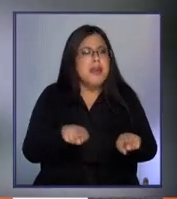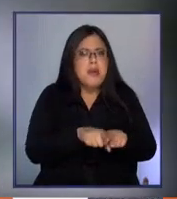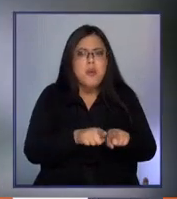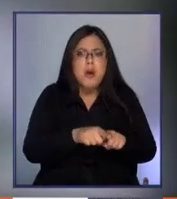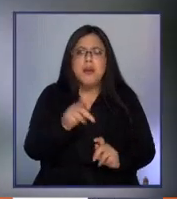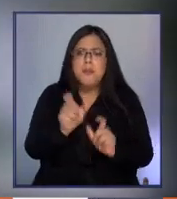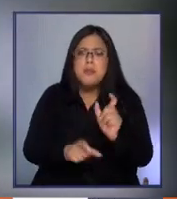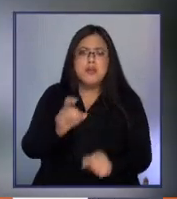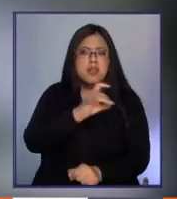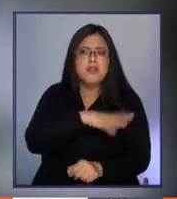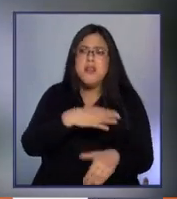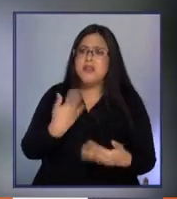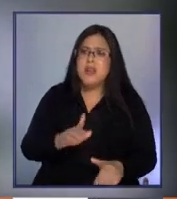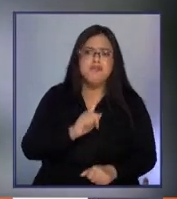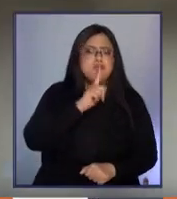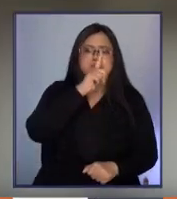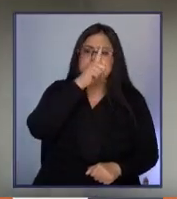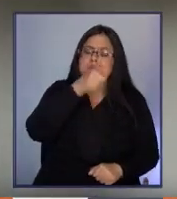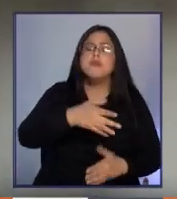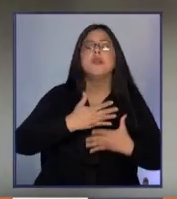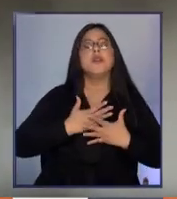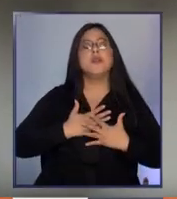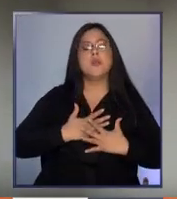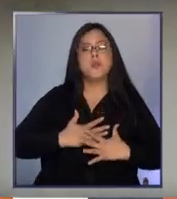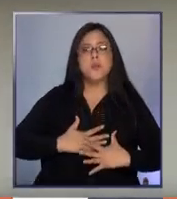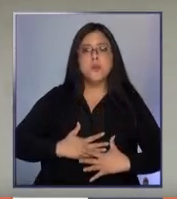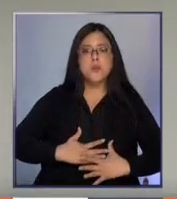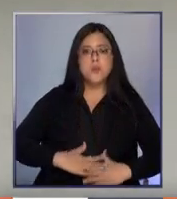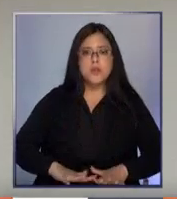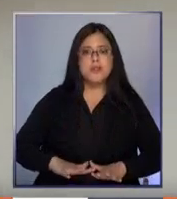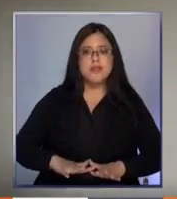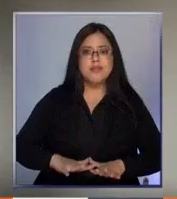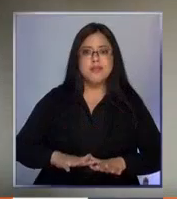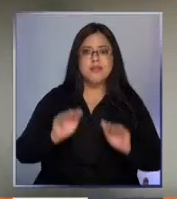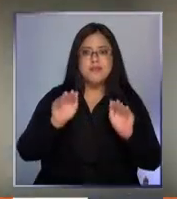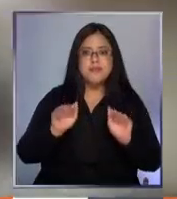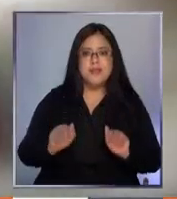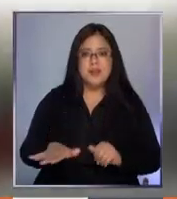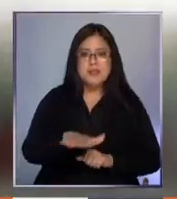más acostumbrados a mantener la calma en este tipo de situaciones. Mamá, que se mueve para estar...